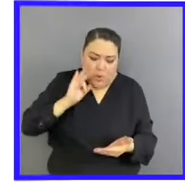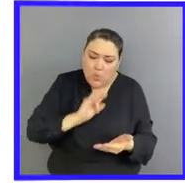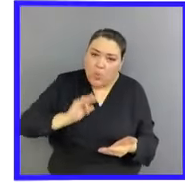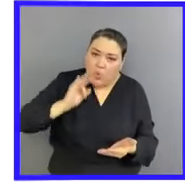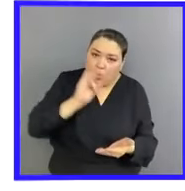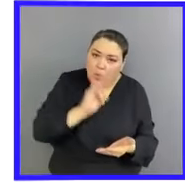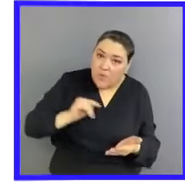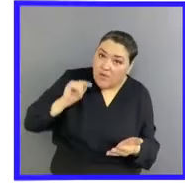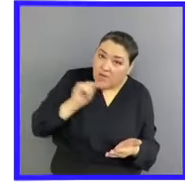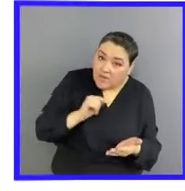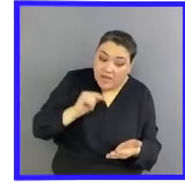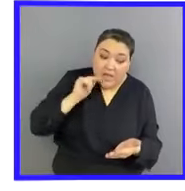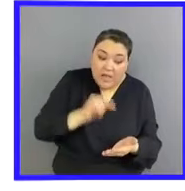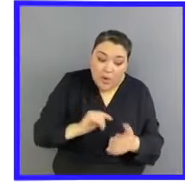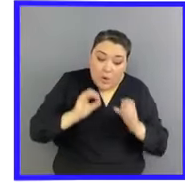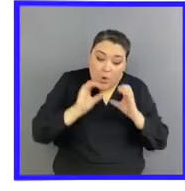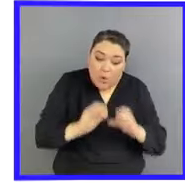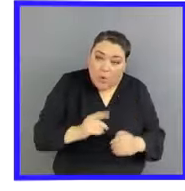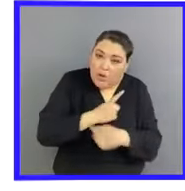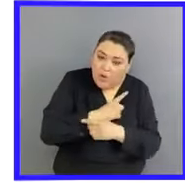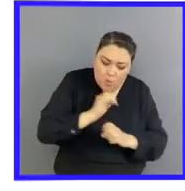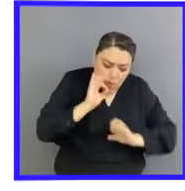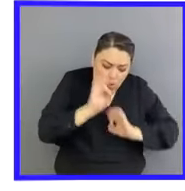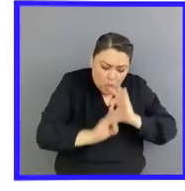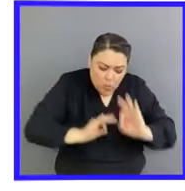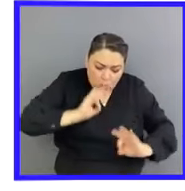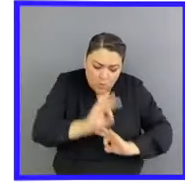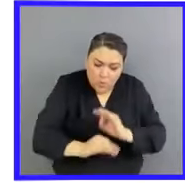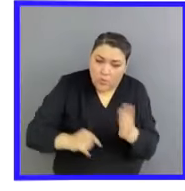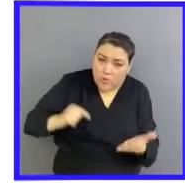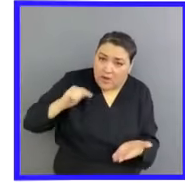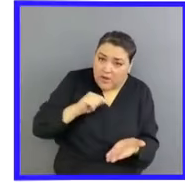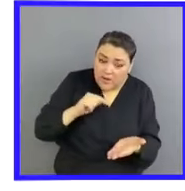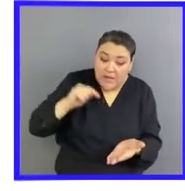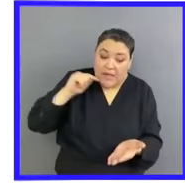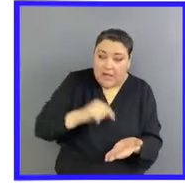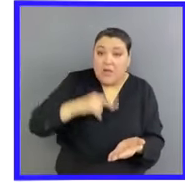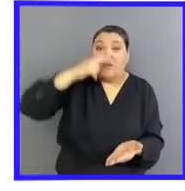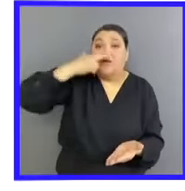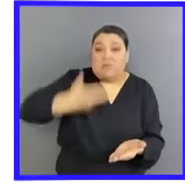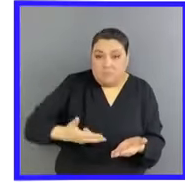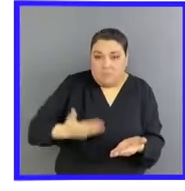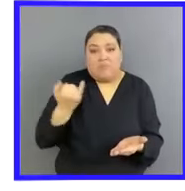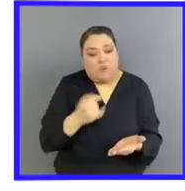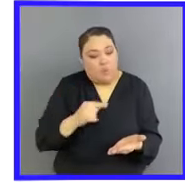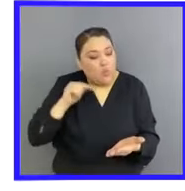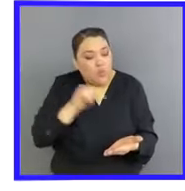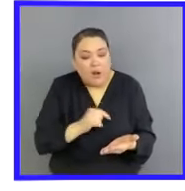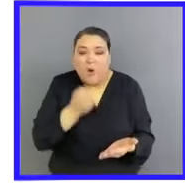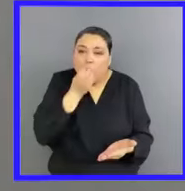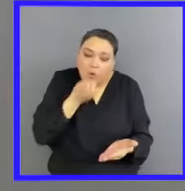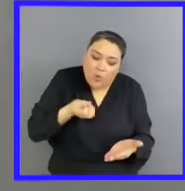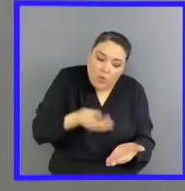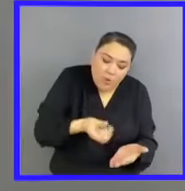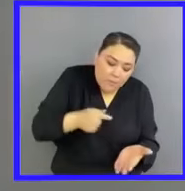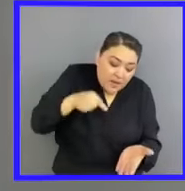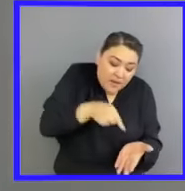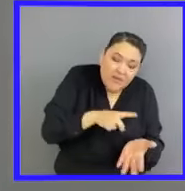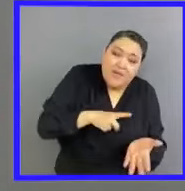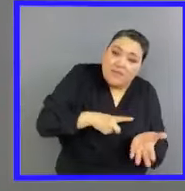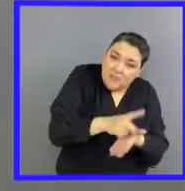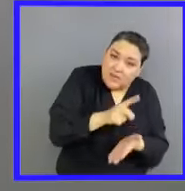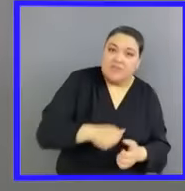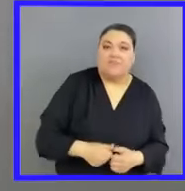la decencia de cuidar a un ser vivo, pues también es la obligación de un ser humano darle esos derechos a ese ser vivo.